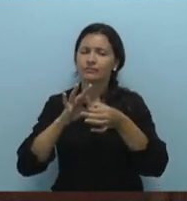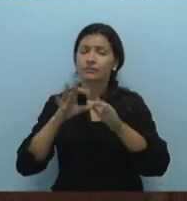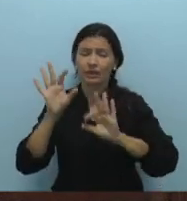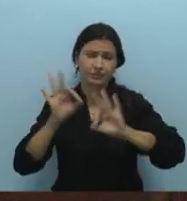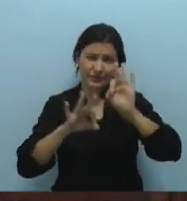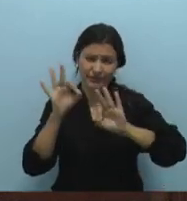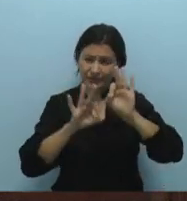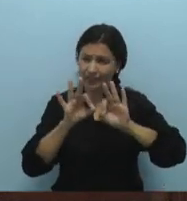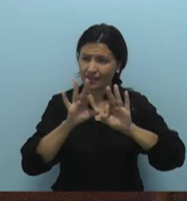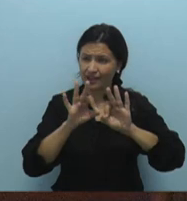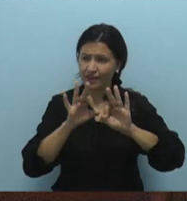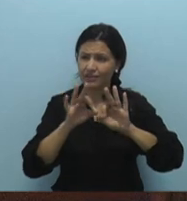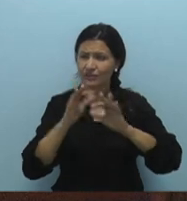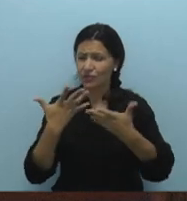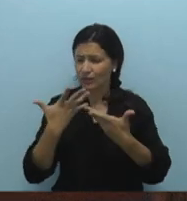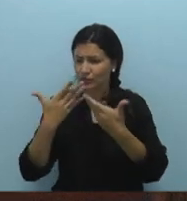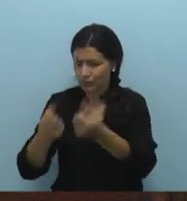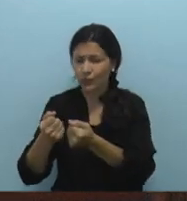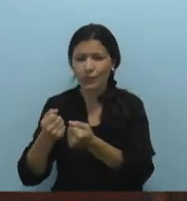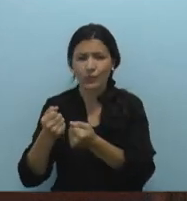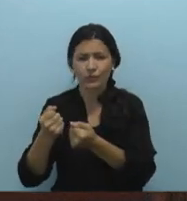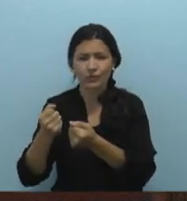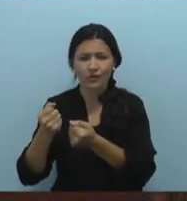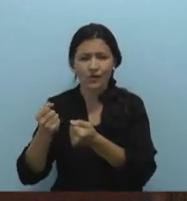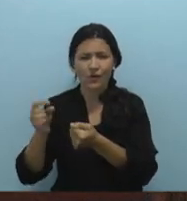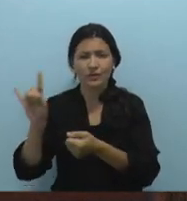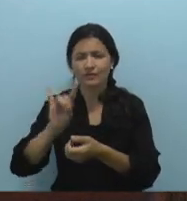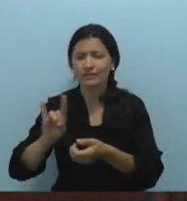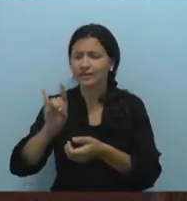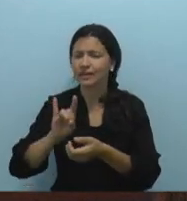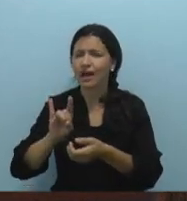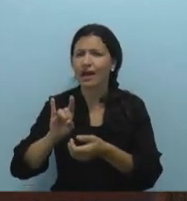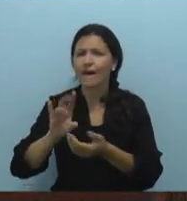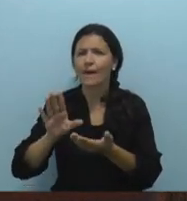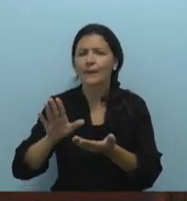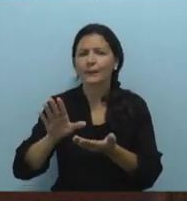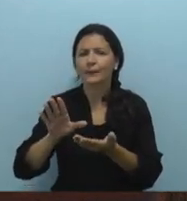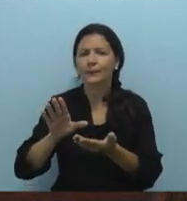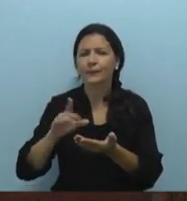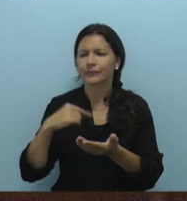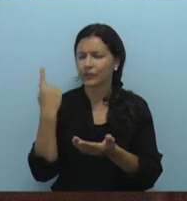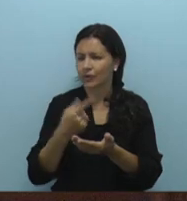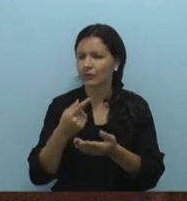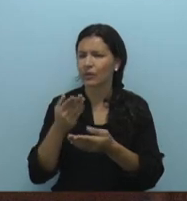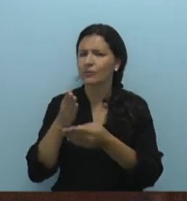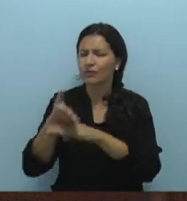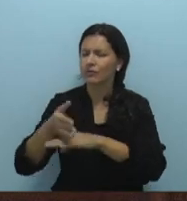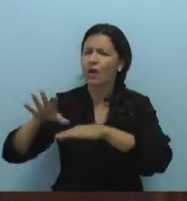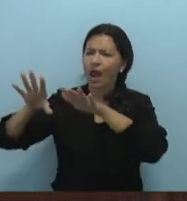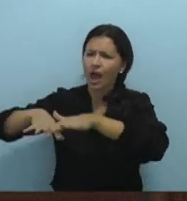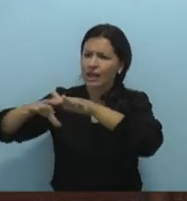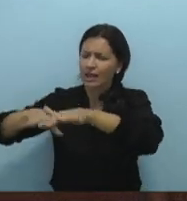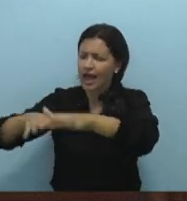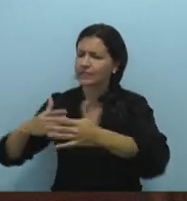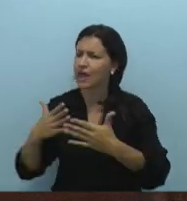la comunidad universitaria, también me gustaría remarcar que nosotros volvimos y estamos en las calles y acompañamos